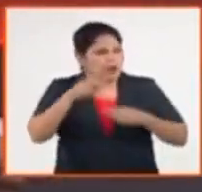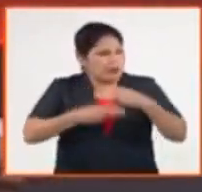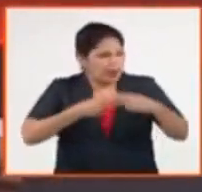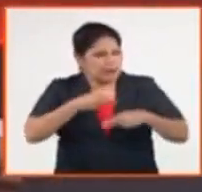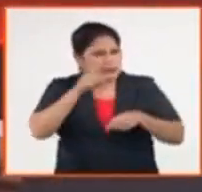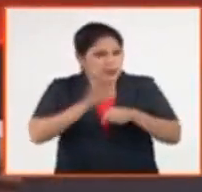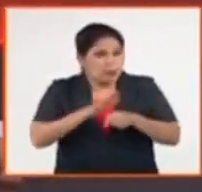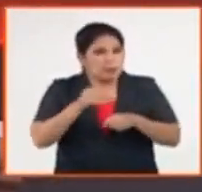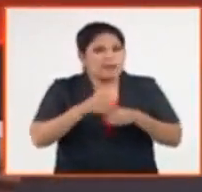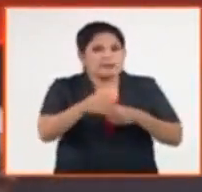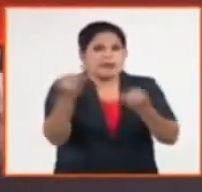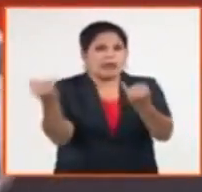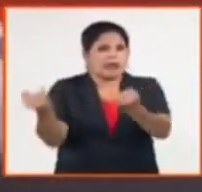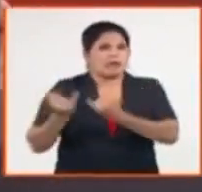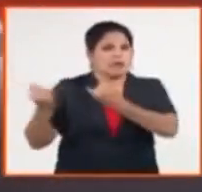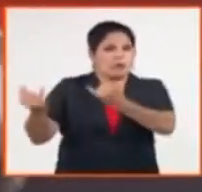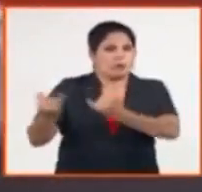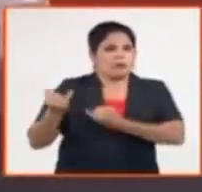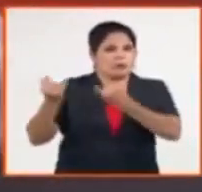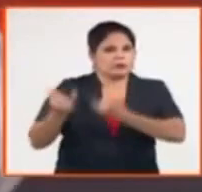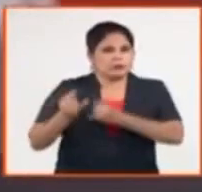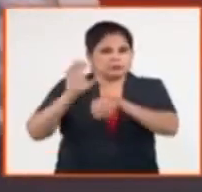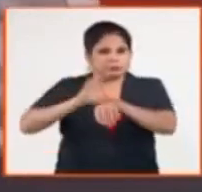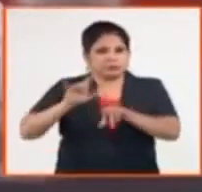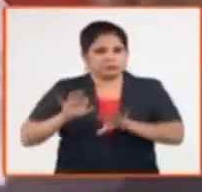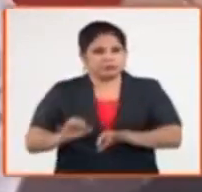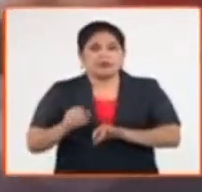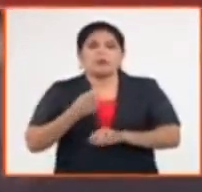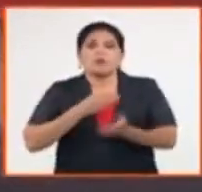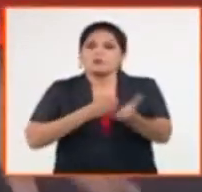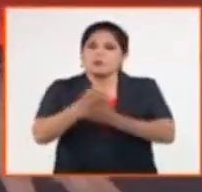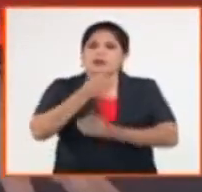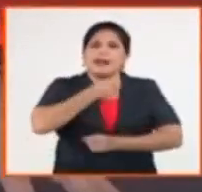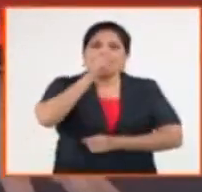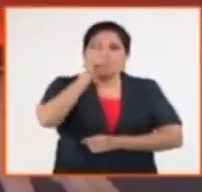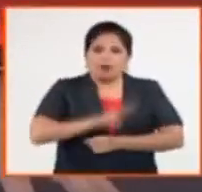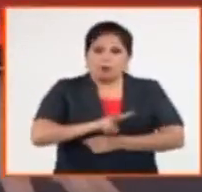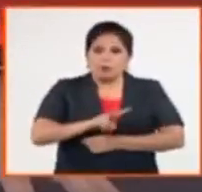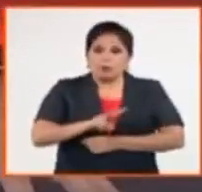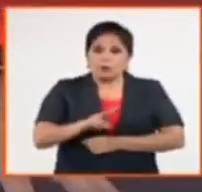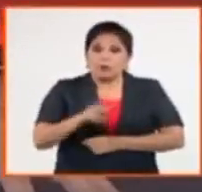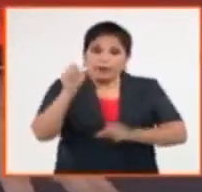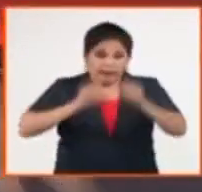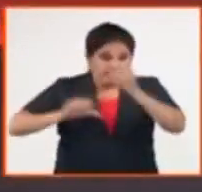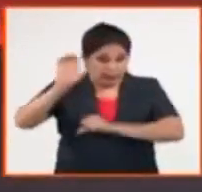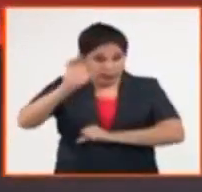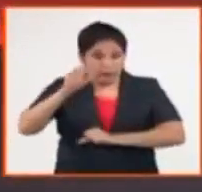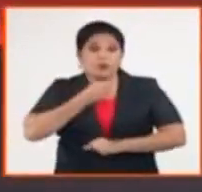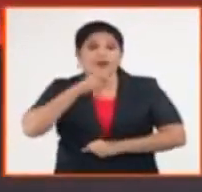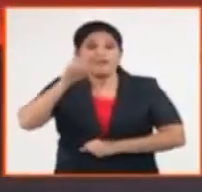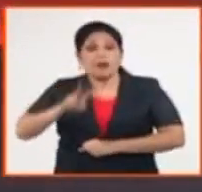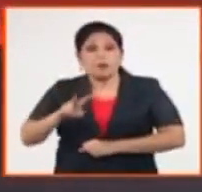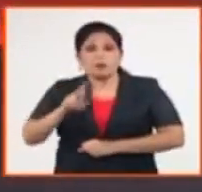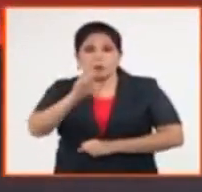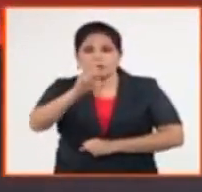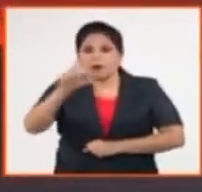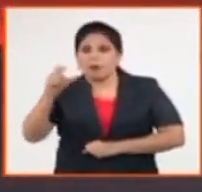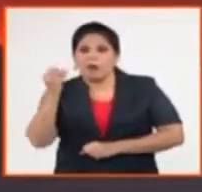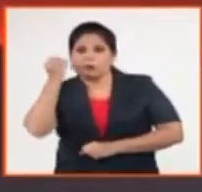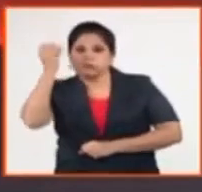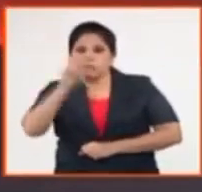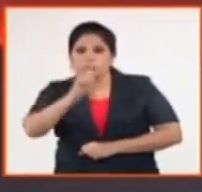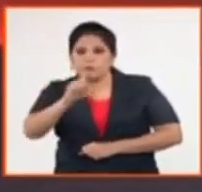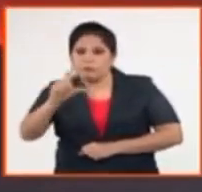partir de los datos que vamos obteniendo. Y continuar la evaluación experimental a nivel de laboratorio de candidatos vacunales